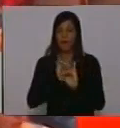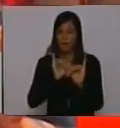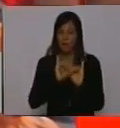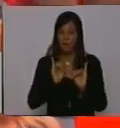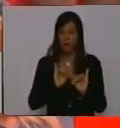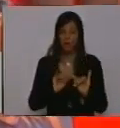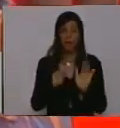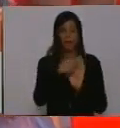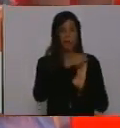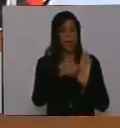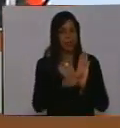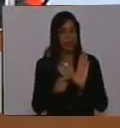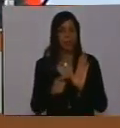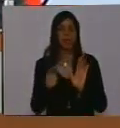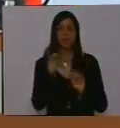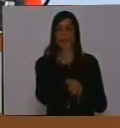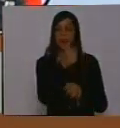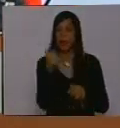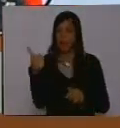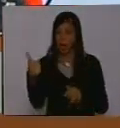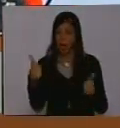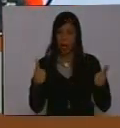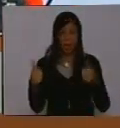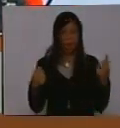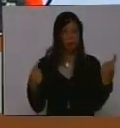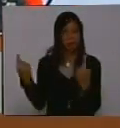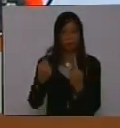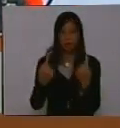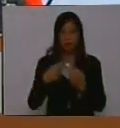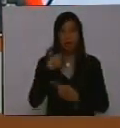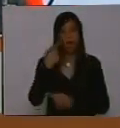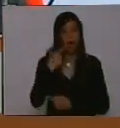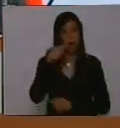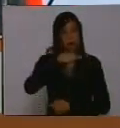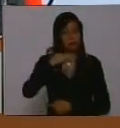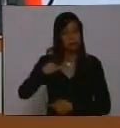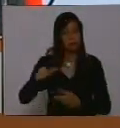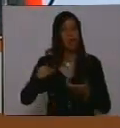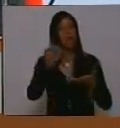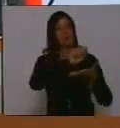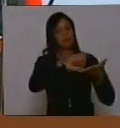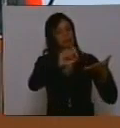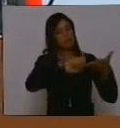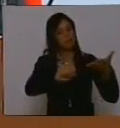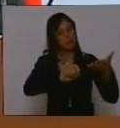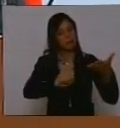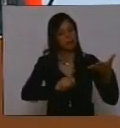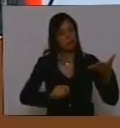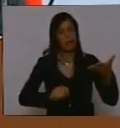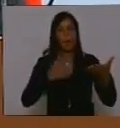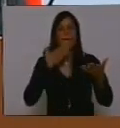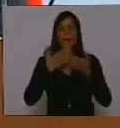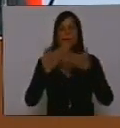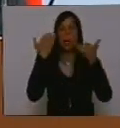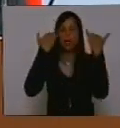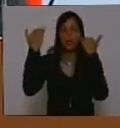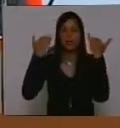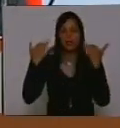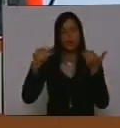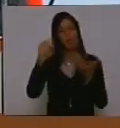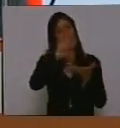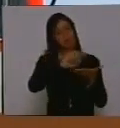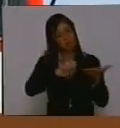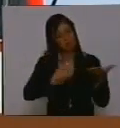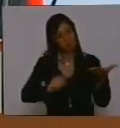a la misma la intervención de todas y todos los constituyentes que participaron en el curso del debate, así como de las propuestas aprobadas